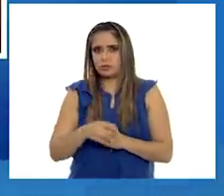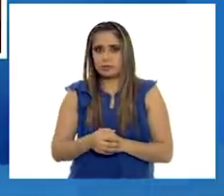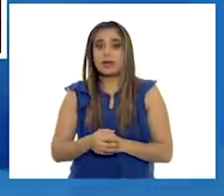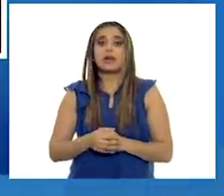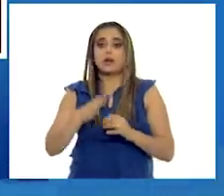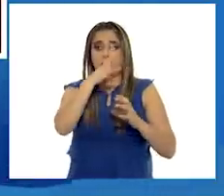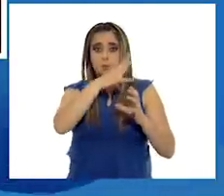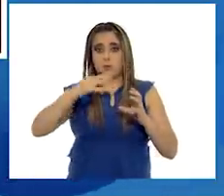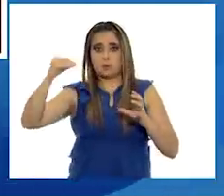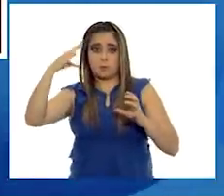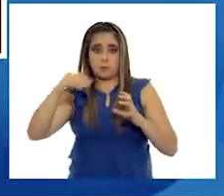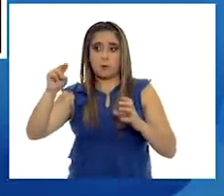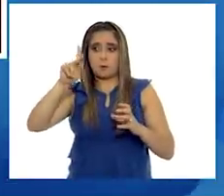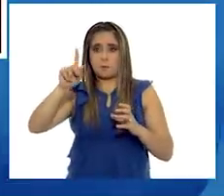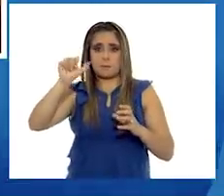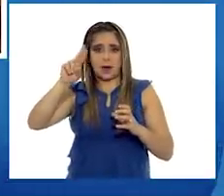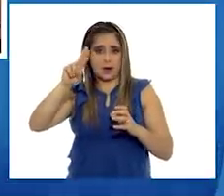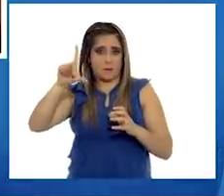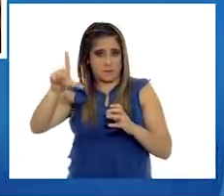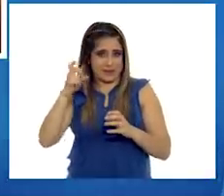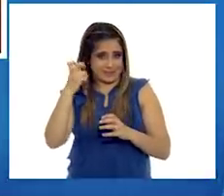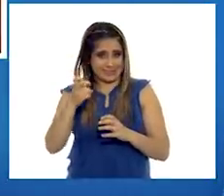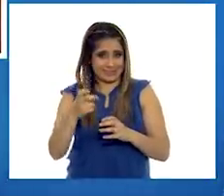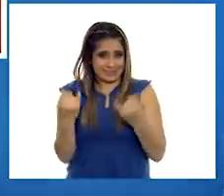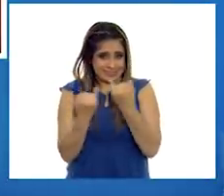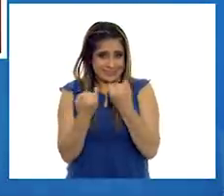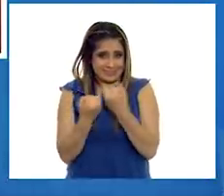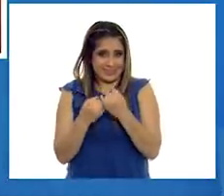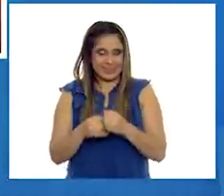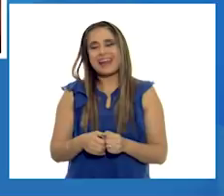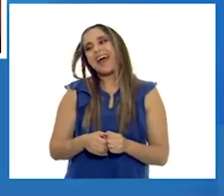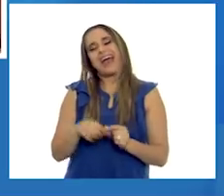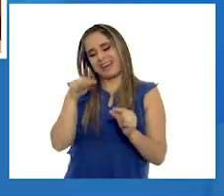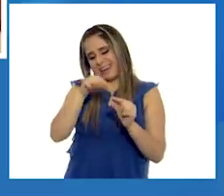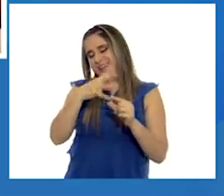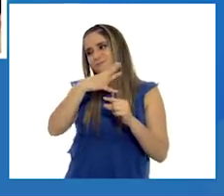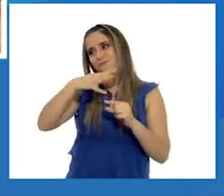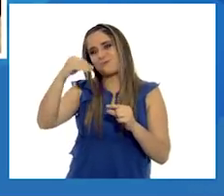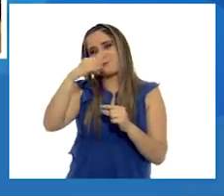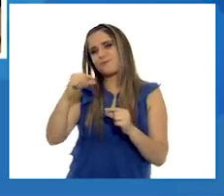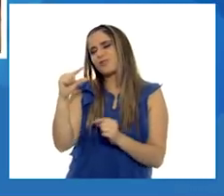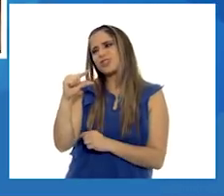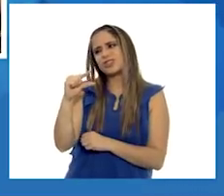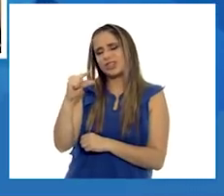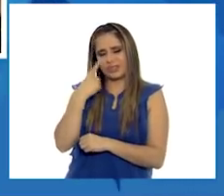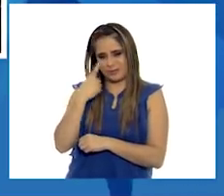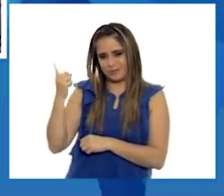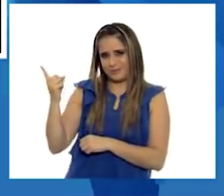Paul? Ah, sí. Este es muy pequeño, mire usted.